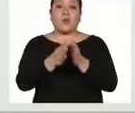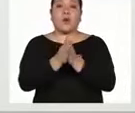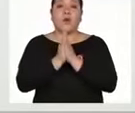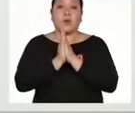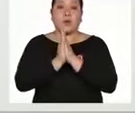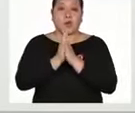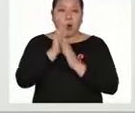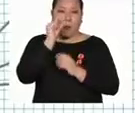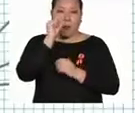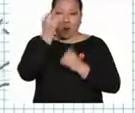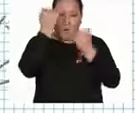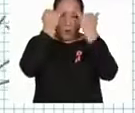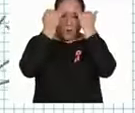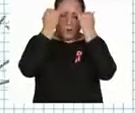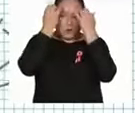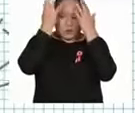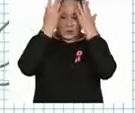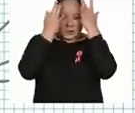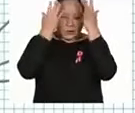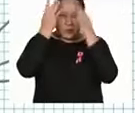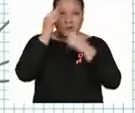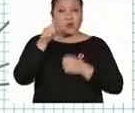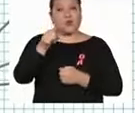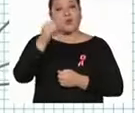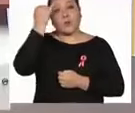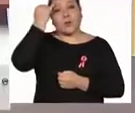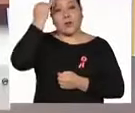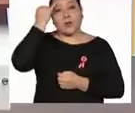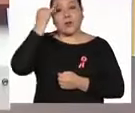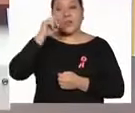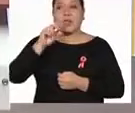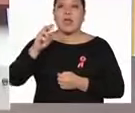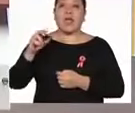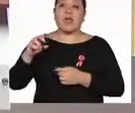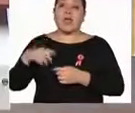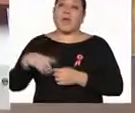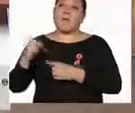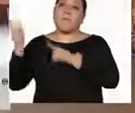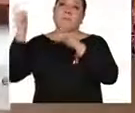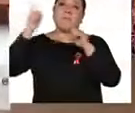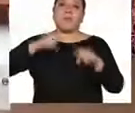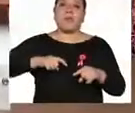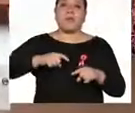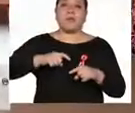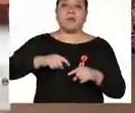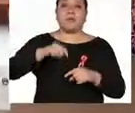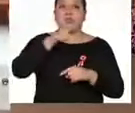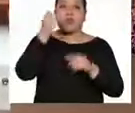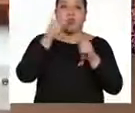un poco de imaginación. Imagina que eres una turista. ¡Genial! ¿Y dónde estoy?